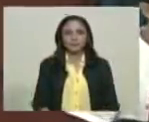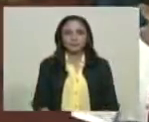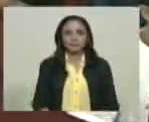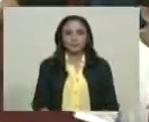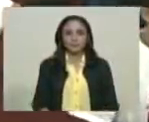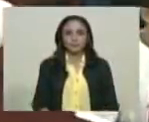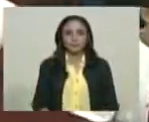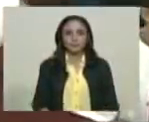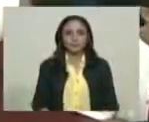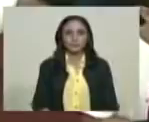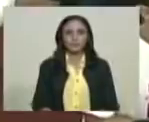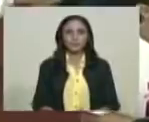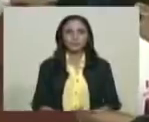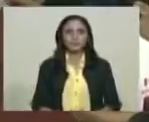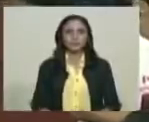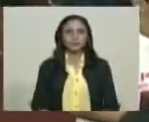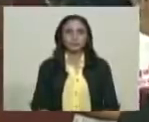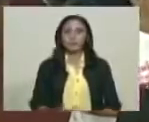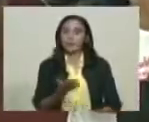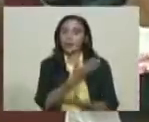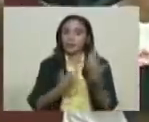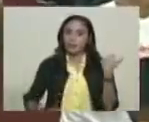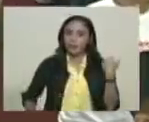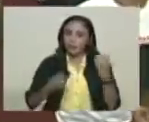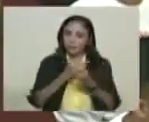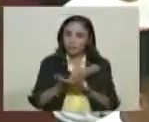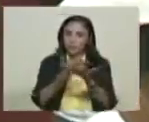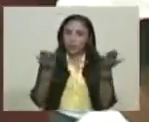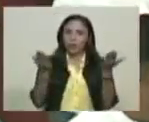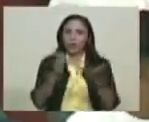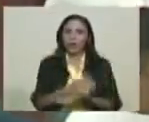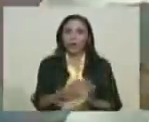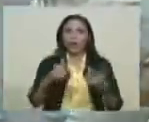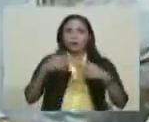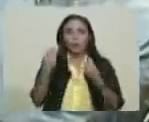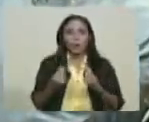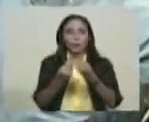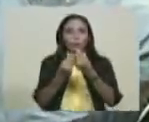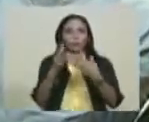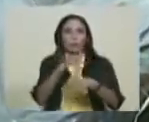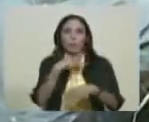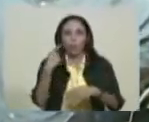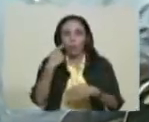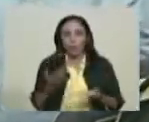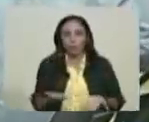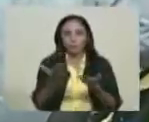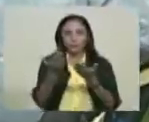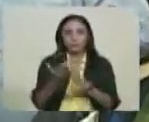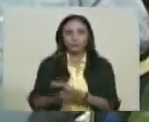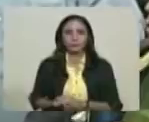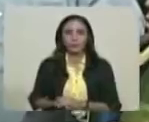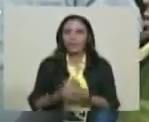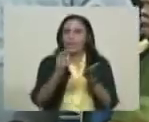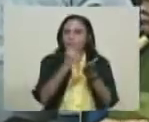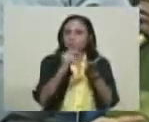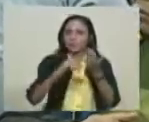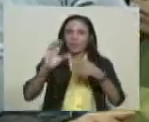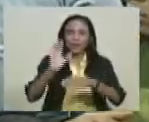Presidente, esto es un regalo que le queremos hacer toda la juventud. Se la